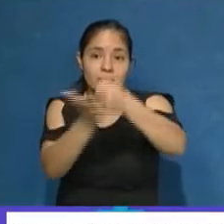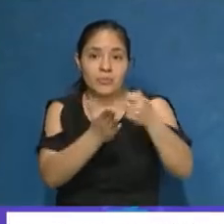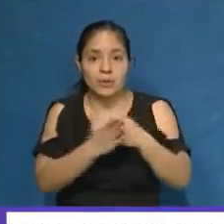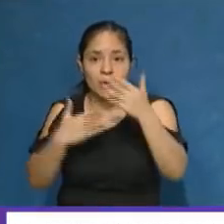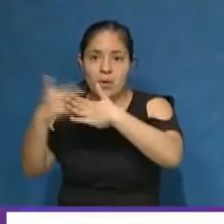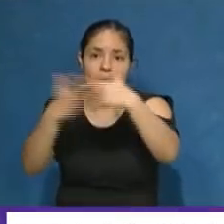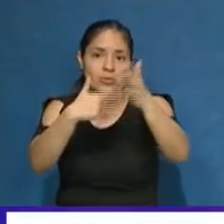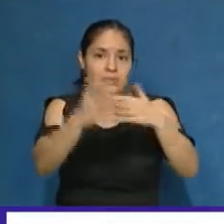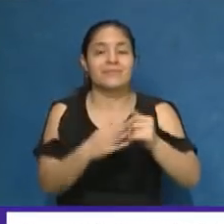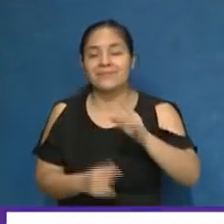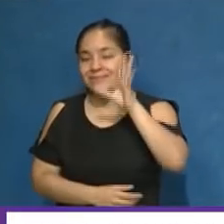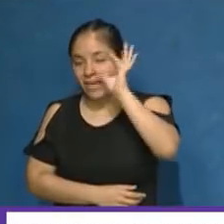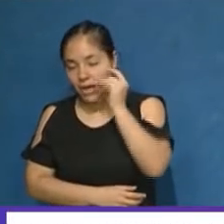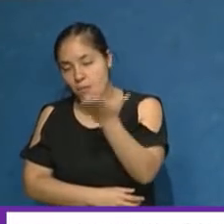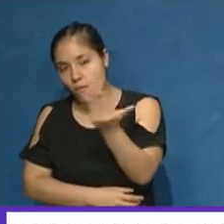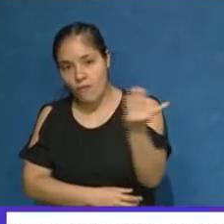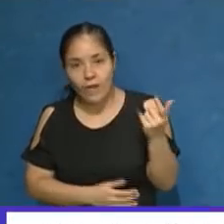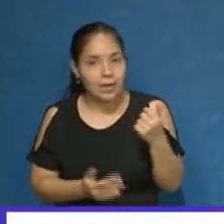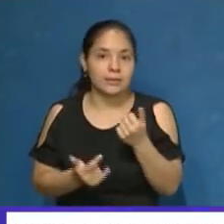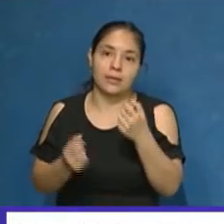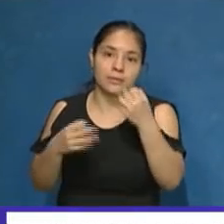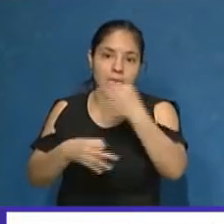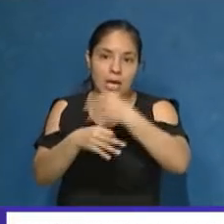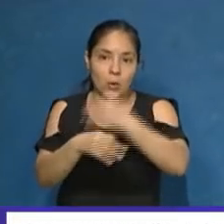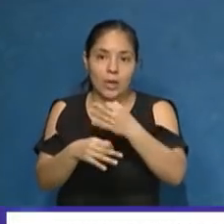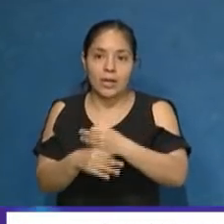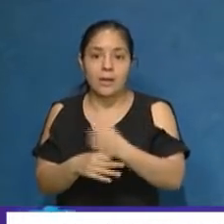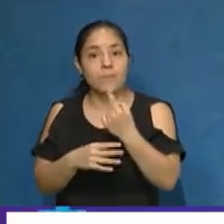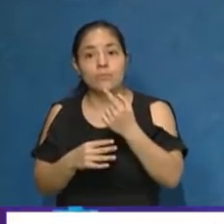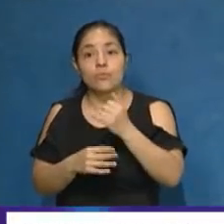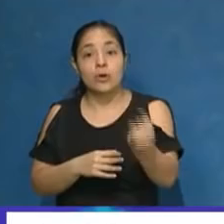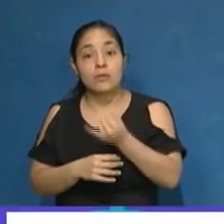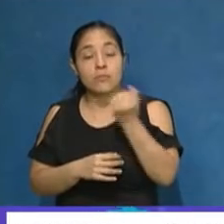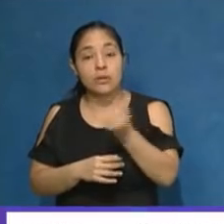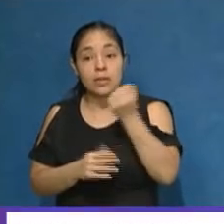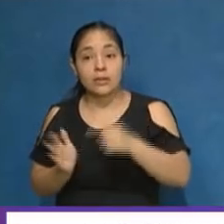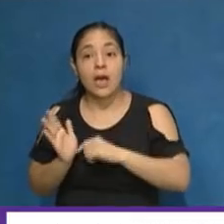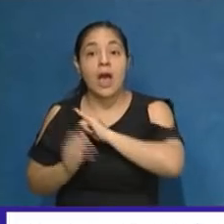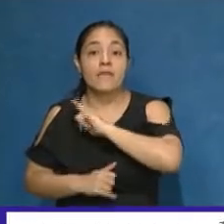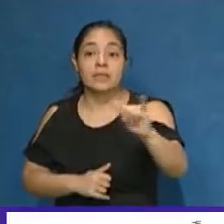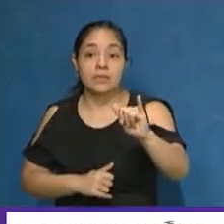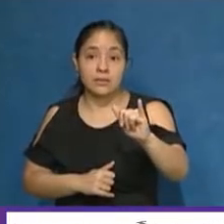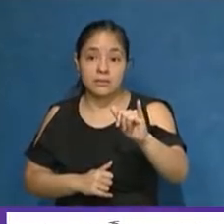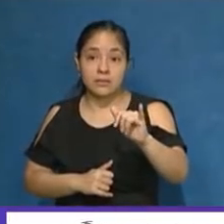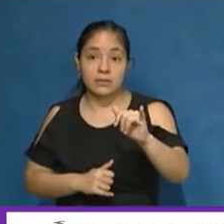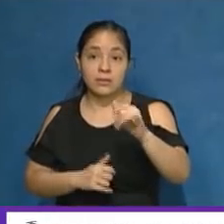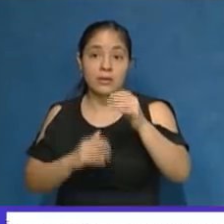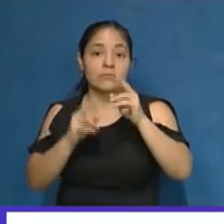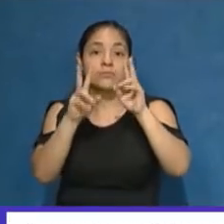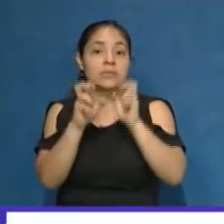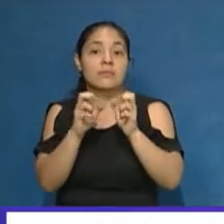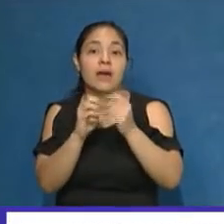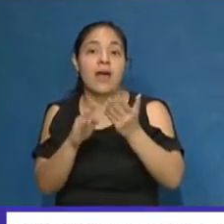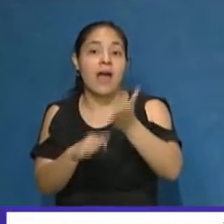Falta, lo reconoció el gobernador. La única manera de saber que falta es explicitarlo. Lo que pasa es que antes no se explicitaba porque esto no se discutía ni se ponía